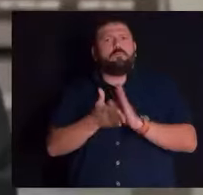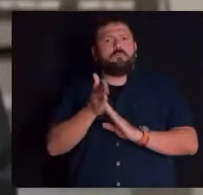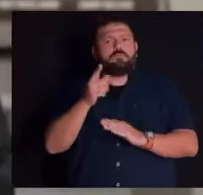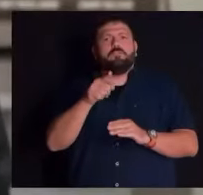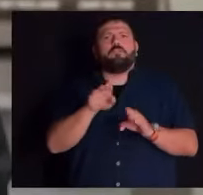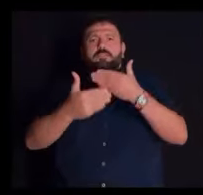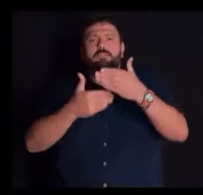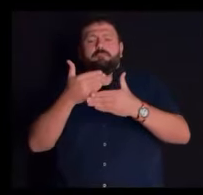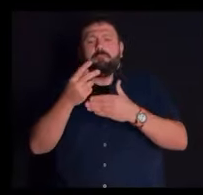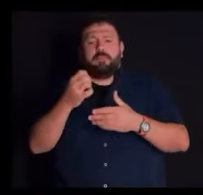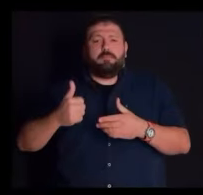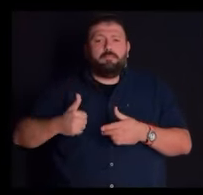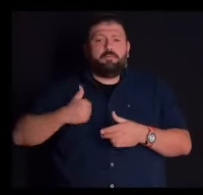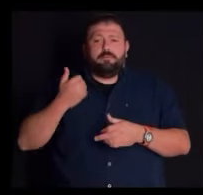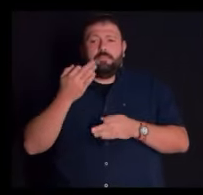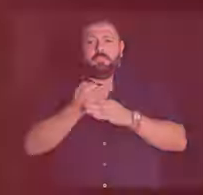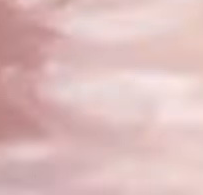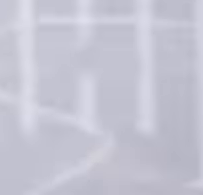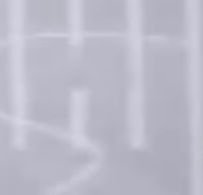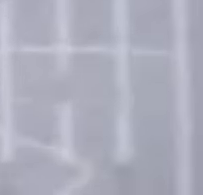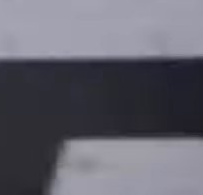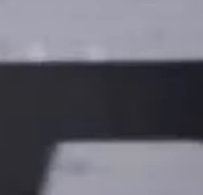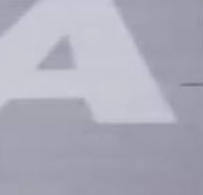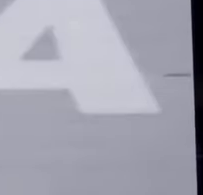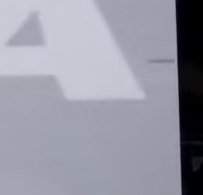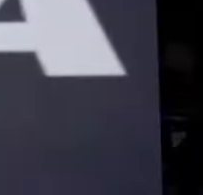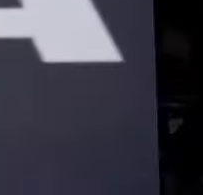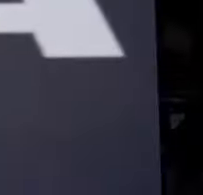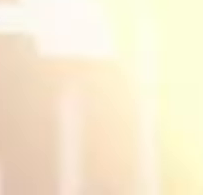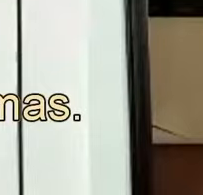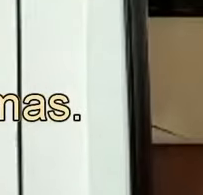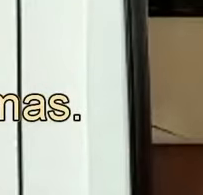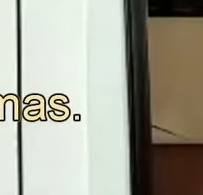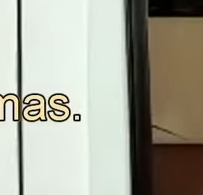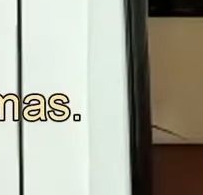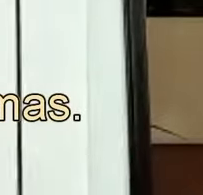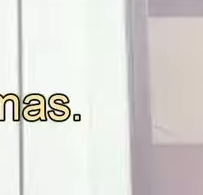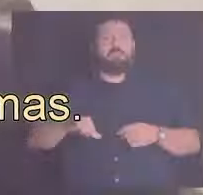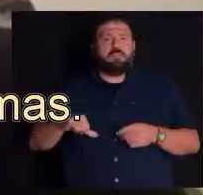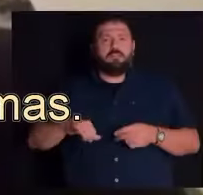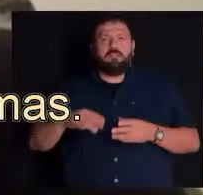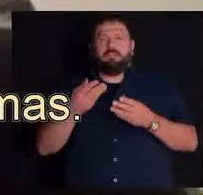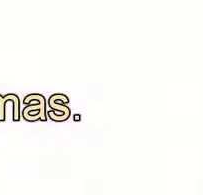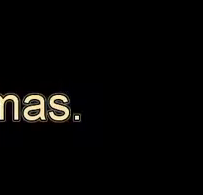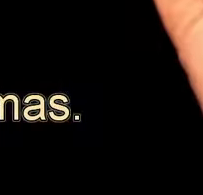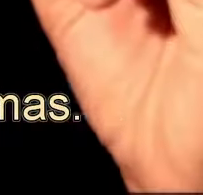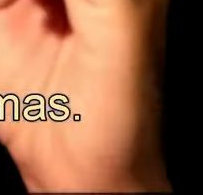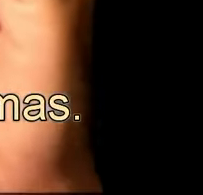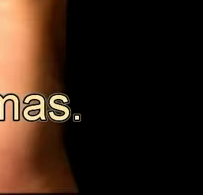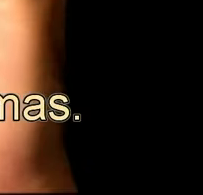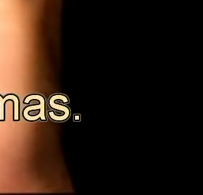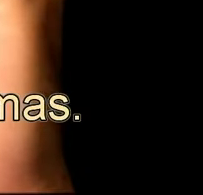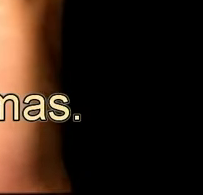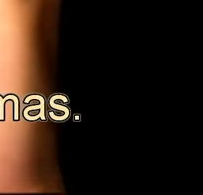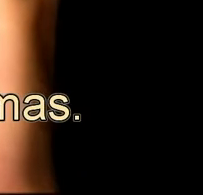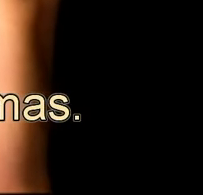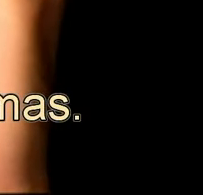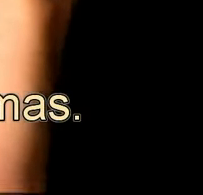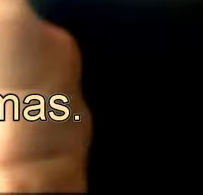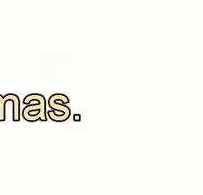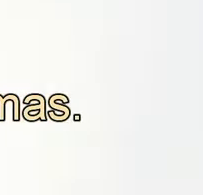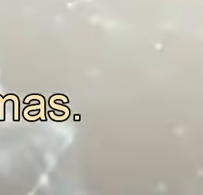y lo virtual. Algo tan espectacular que una vez más romperemos